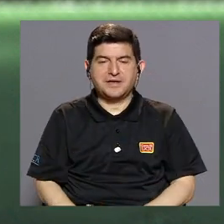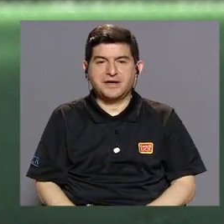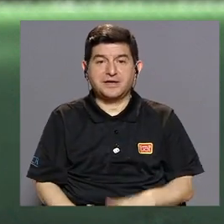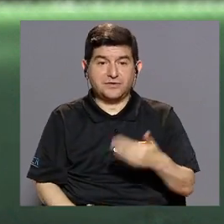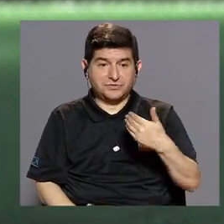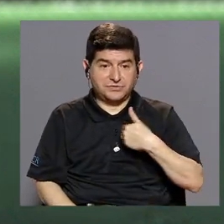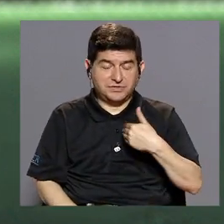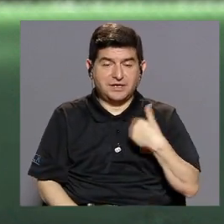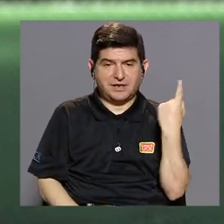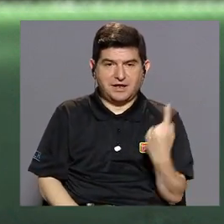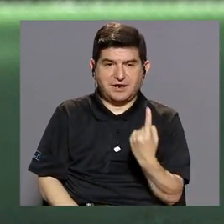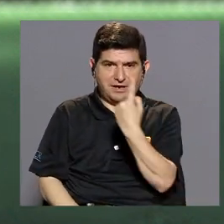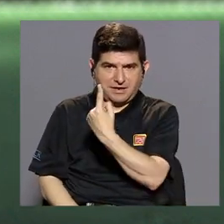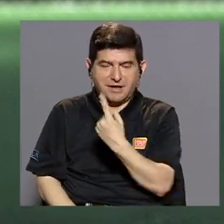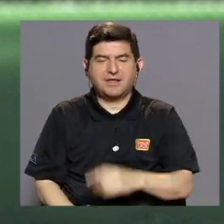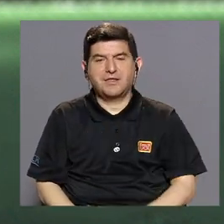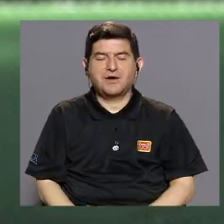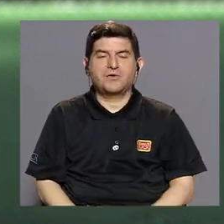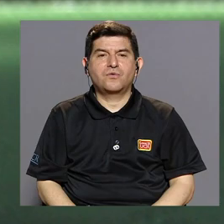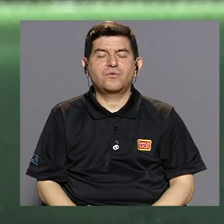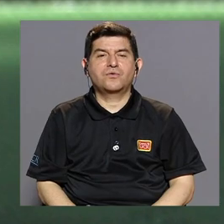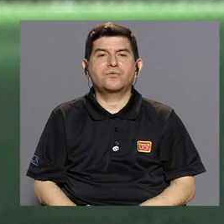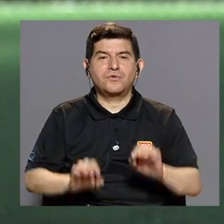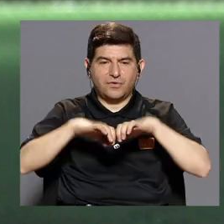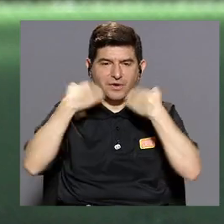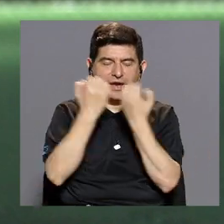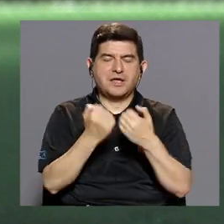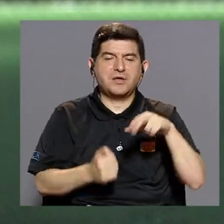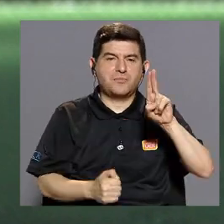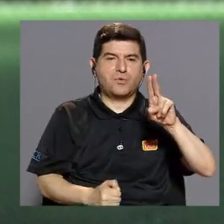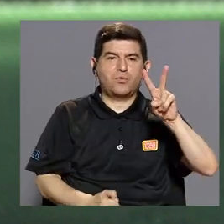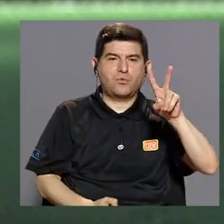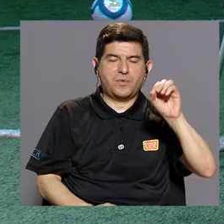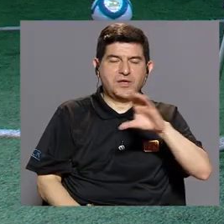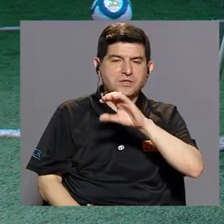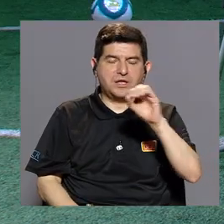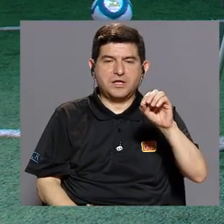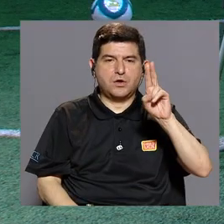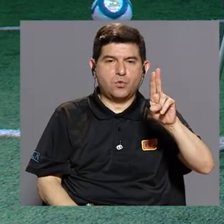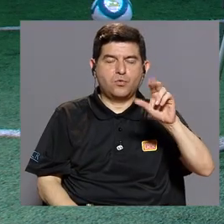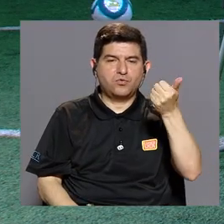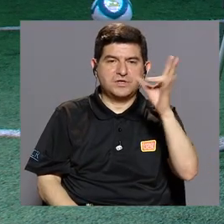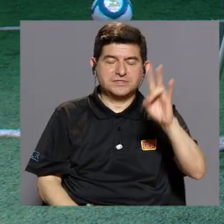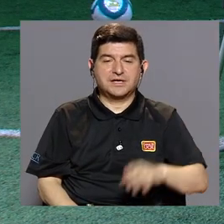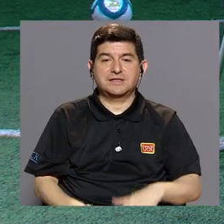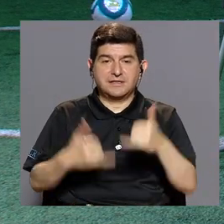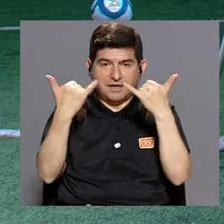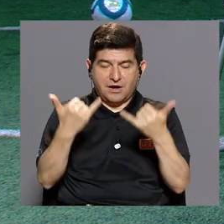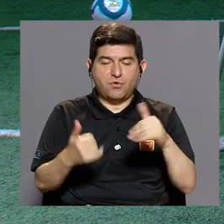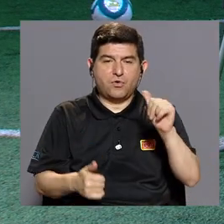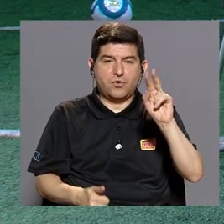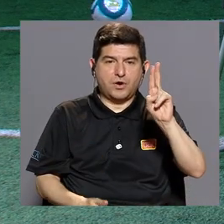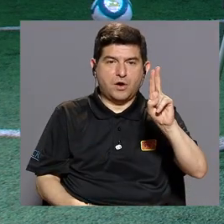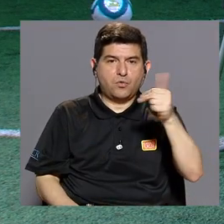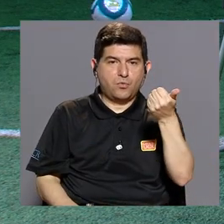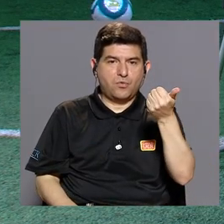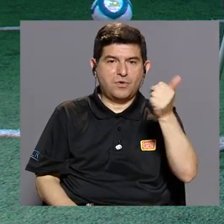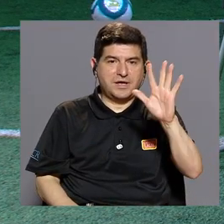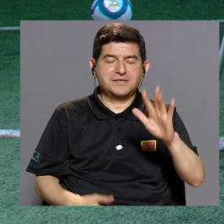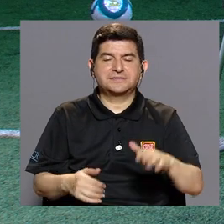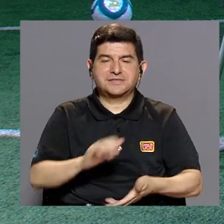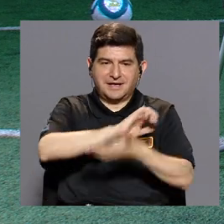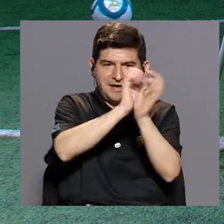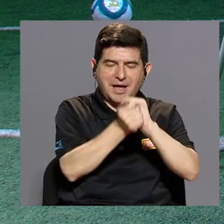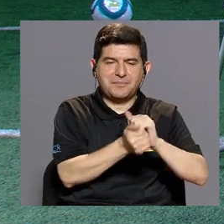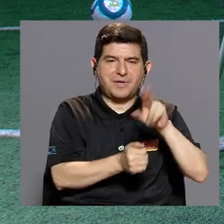mayor tienen cada uno selección U20 o U17. Uh-huh. Entonces... la U15 en este momento es U14 y